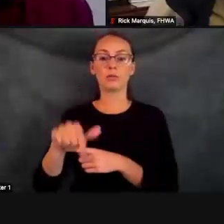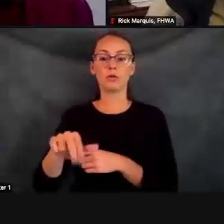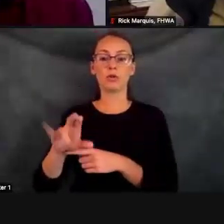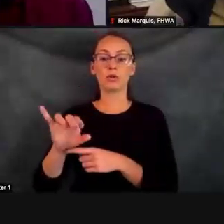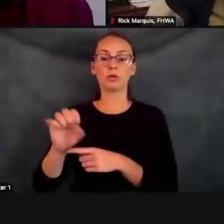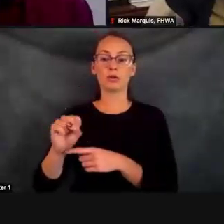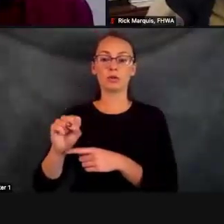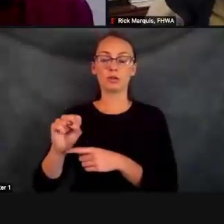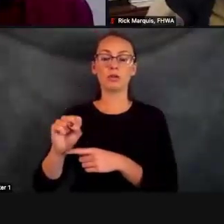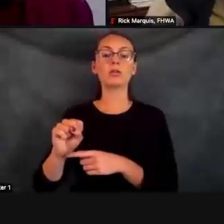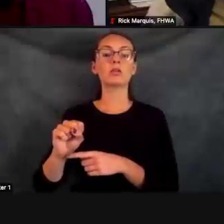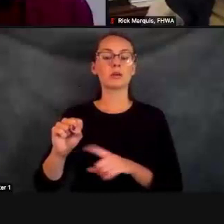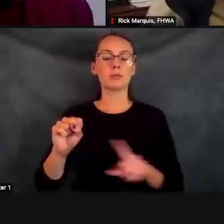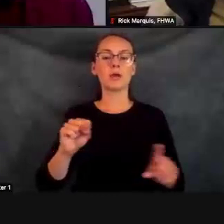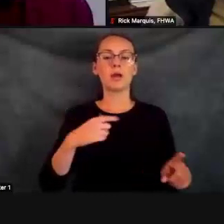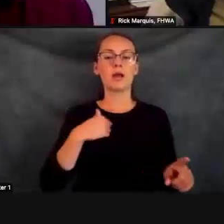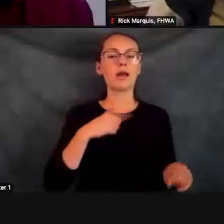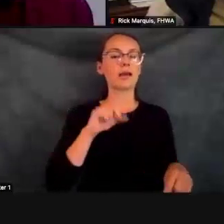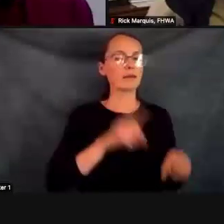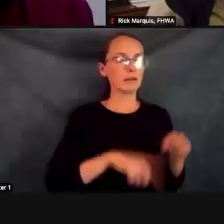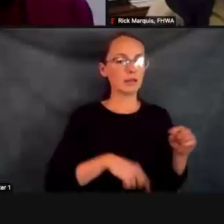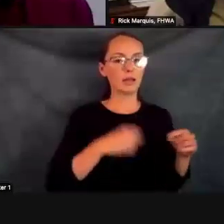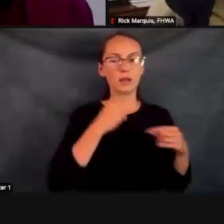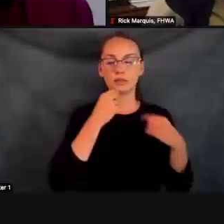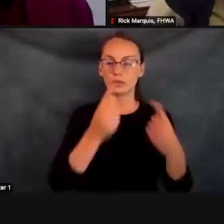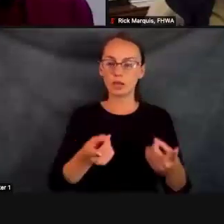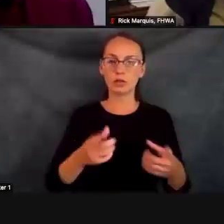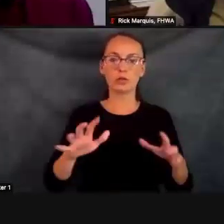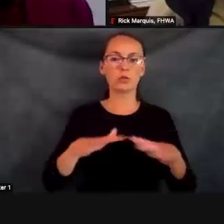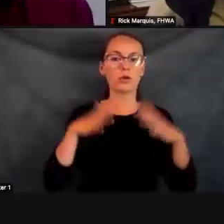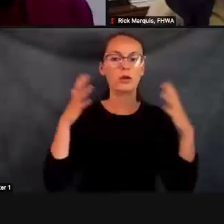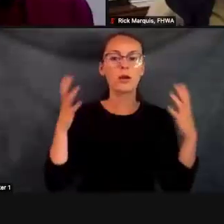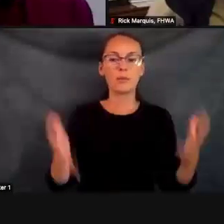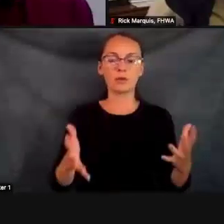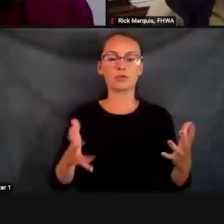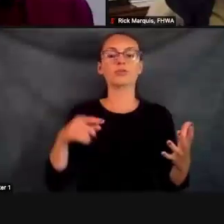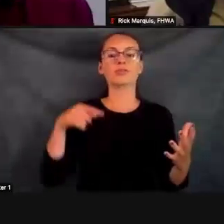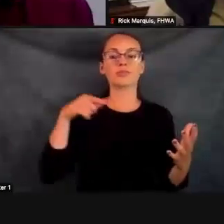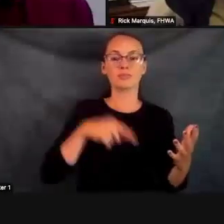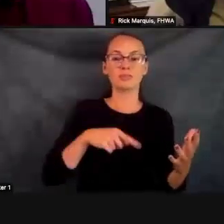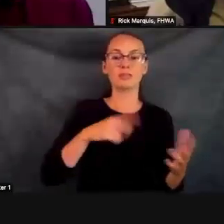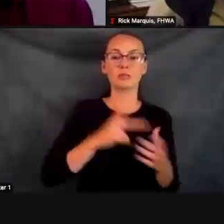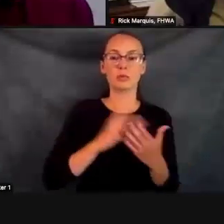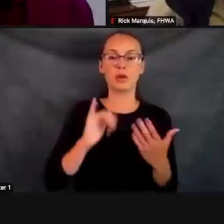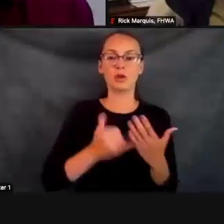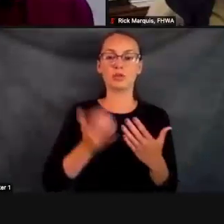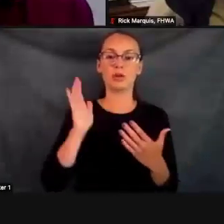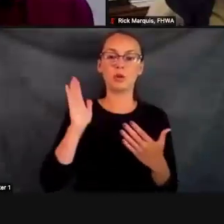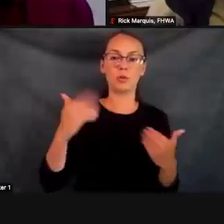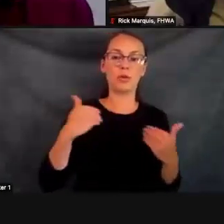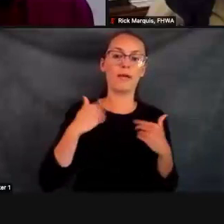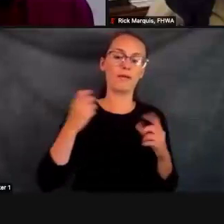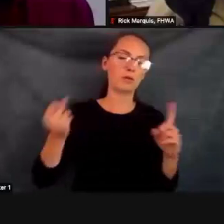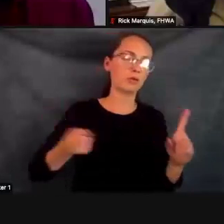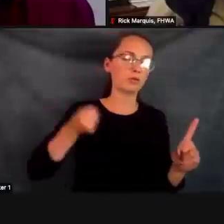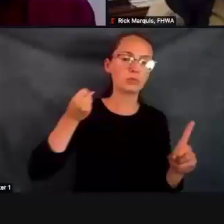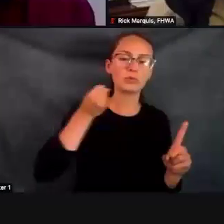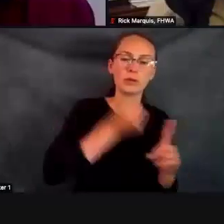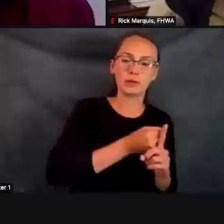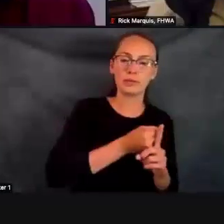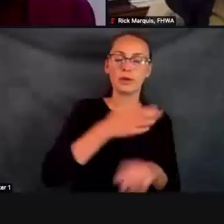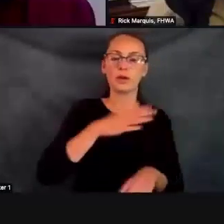hemos enviado al señor Marquis del Departamento Federal